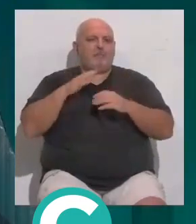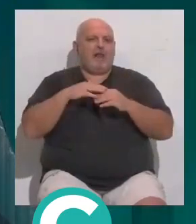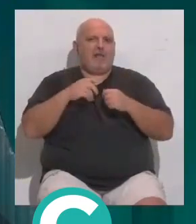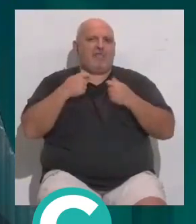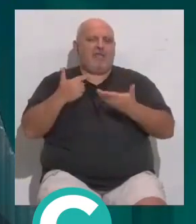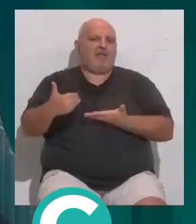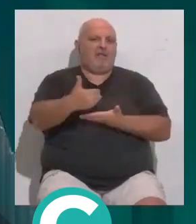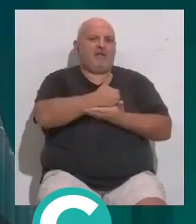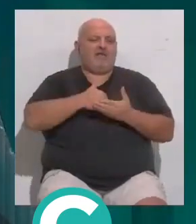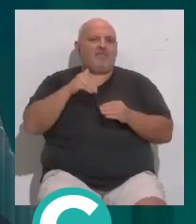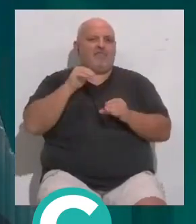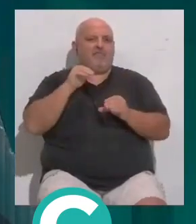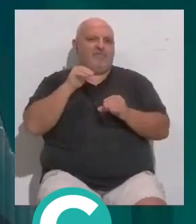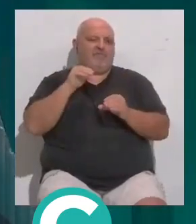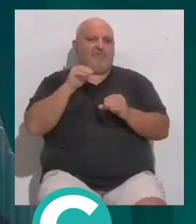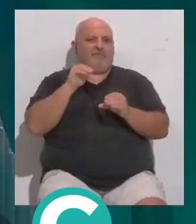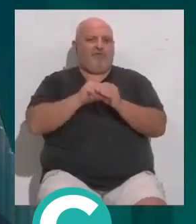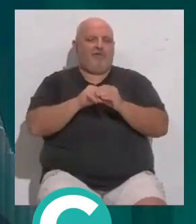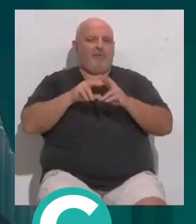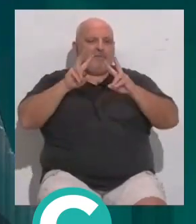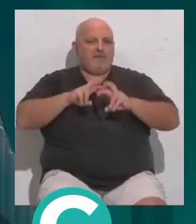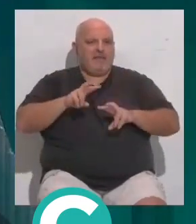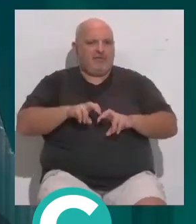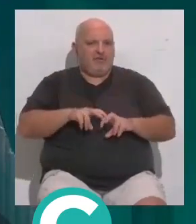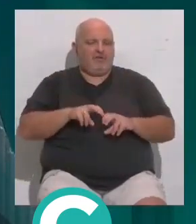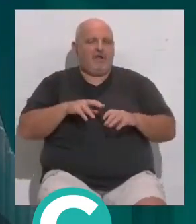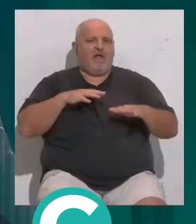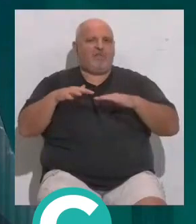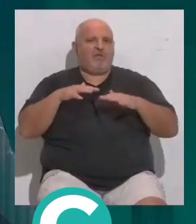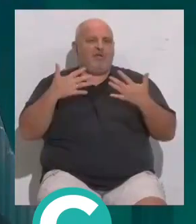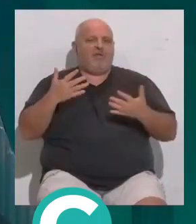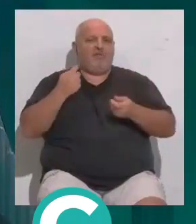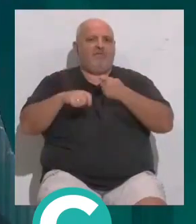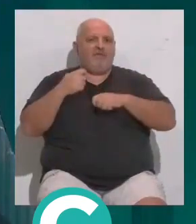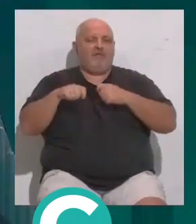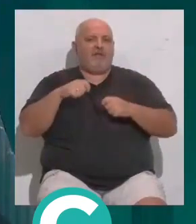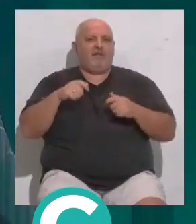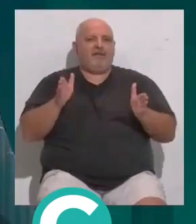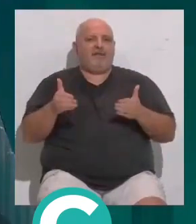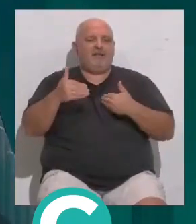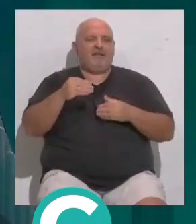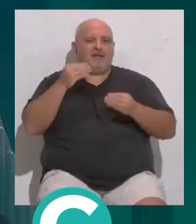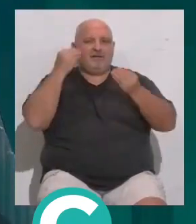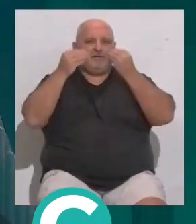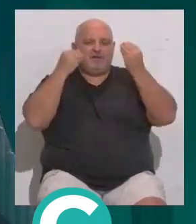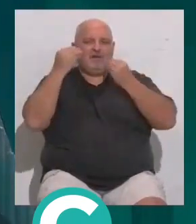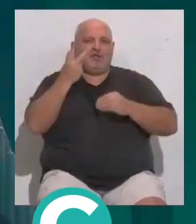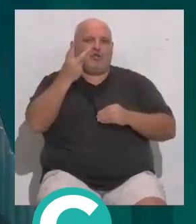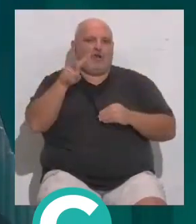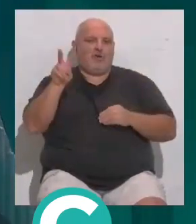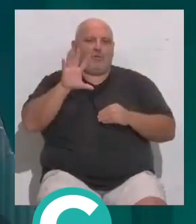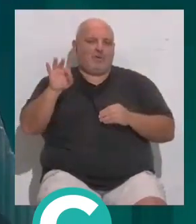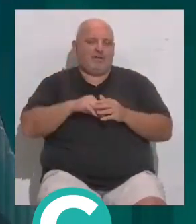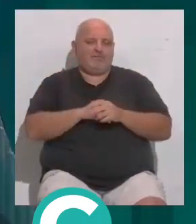poder recaudar fondos de cara a la investigación. Entre las acciones, venderán lotes de cosméticos a